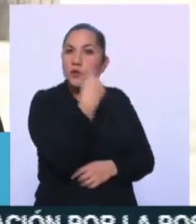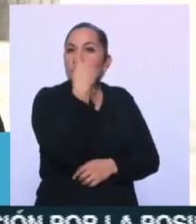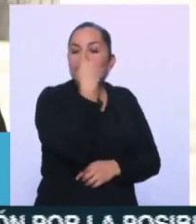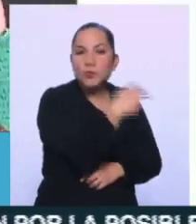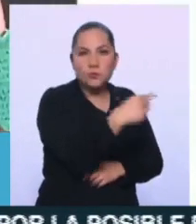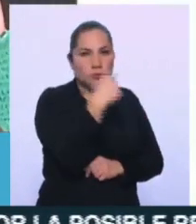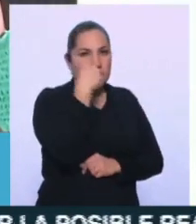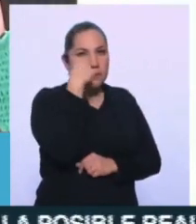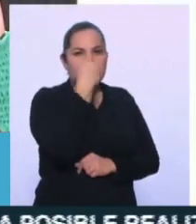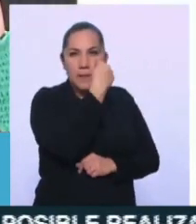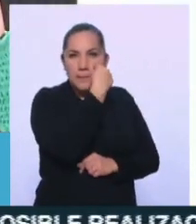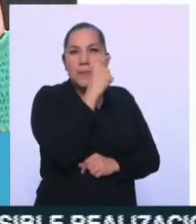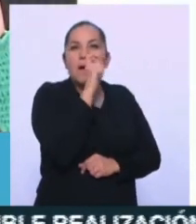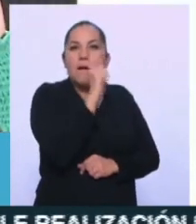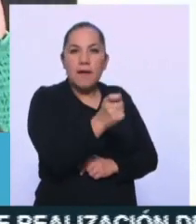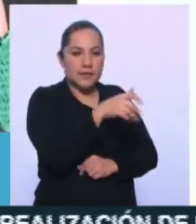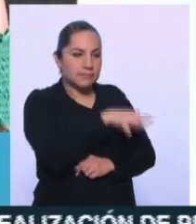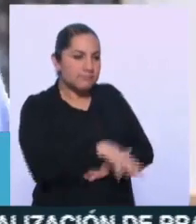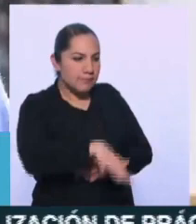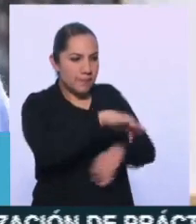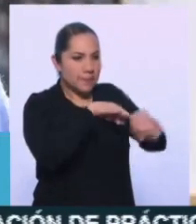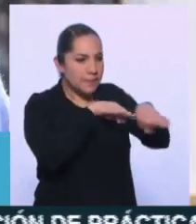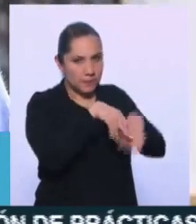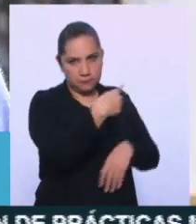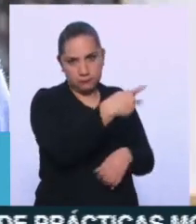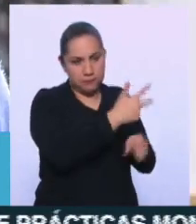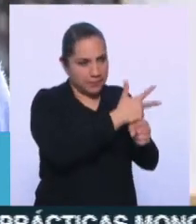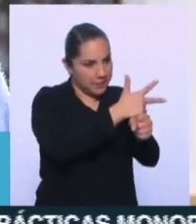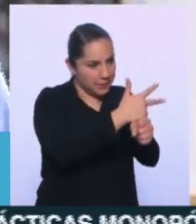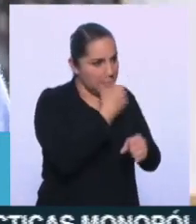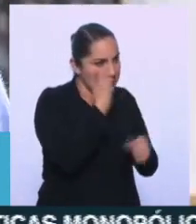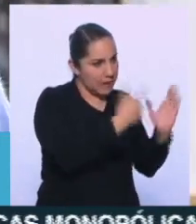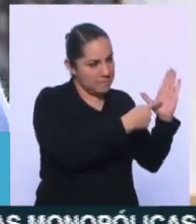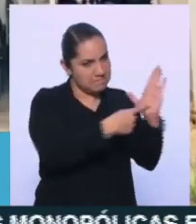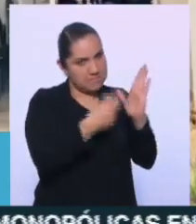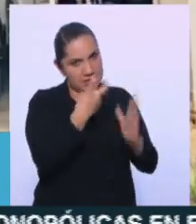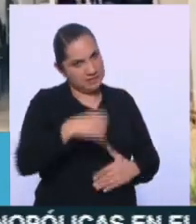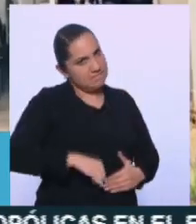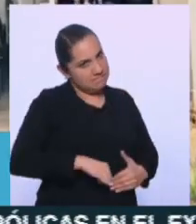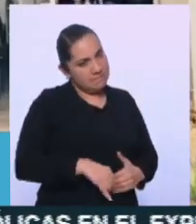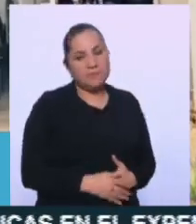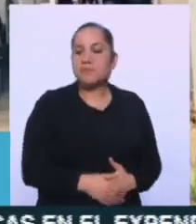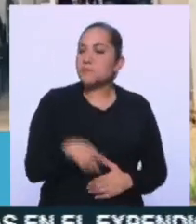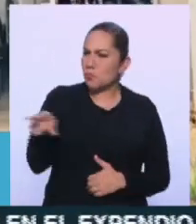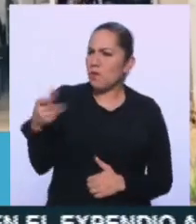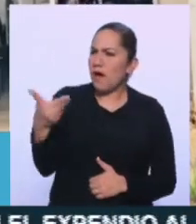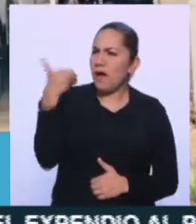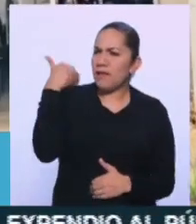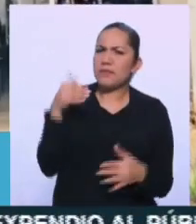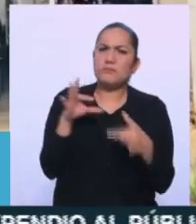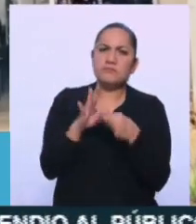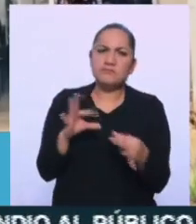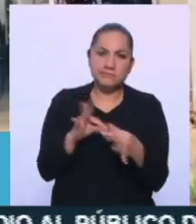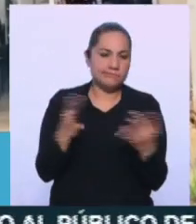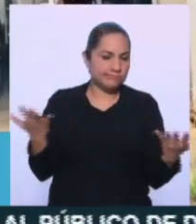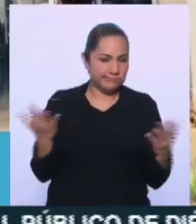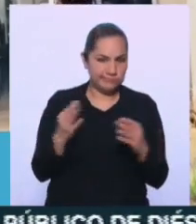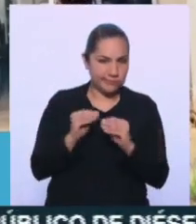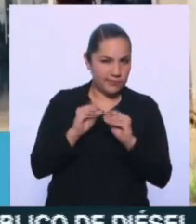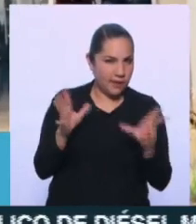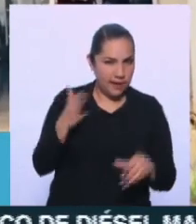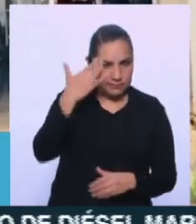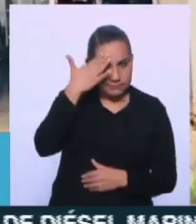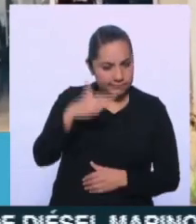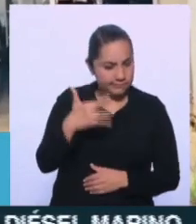entorno, y el lugar donde trabajan fue en este caso, ¿no? Que son los mercados. Y lo decías claramente, ¿no? La violencia, la inseguridad, las penas muchas veces se